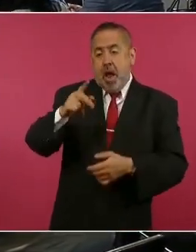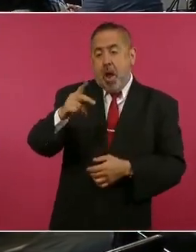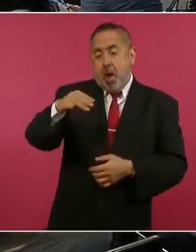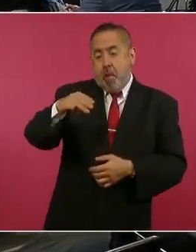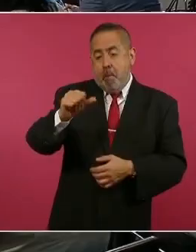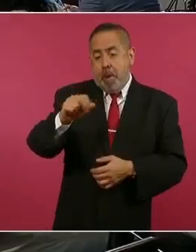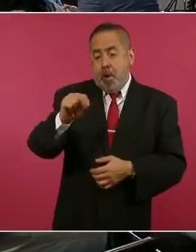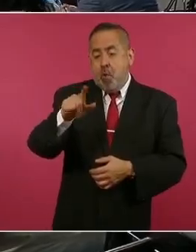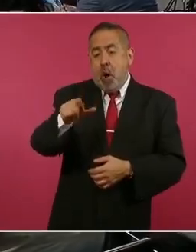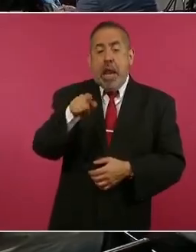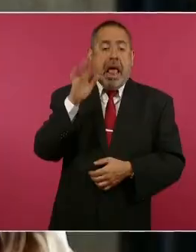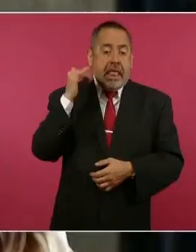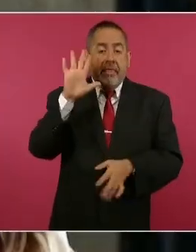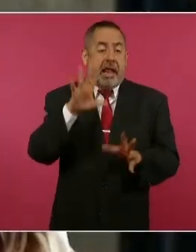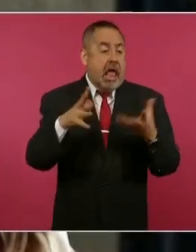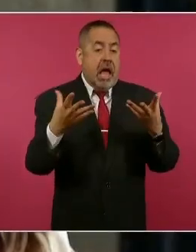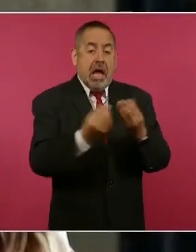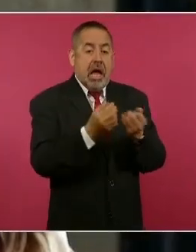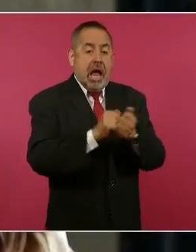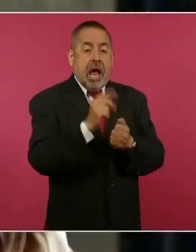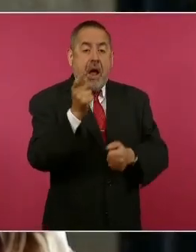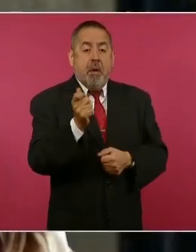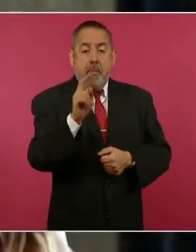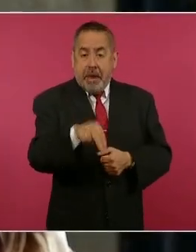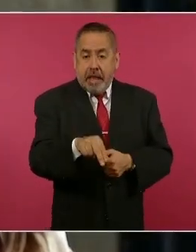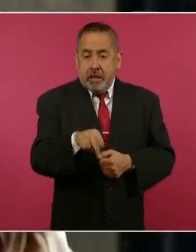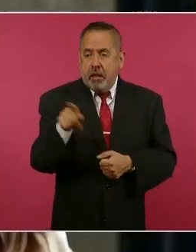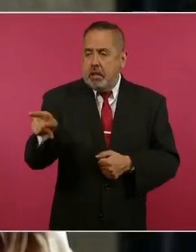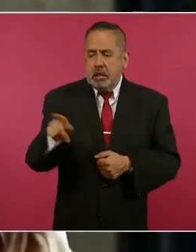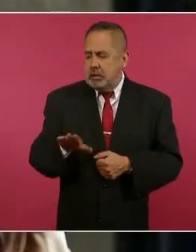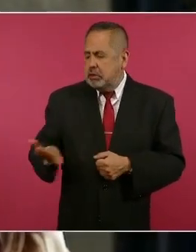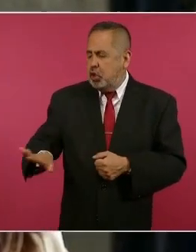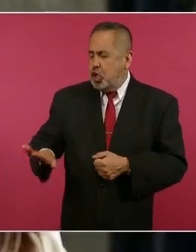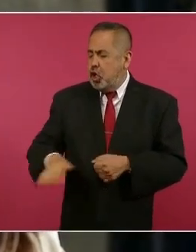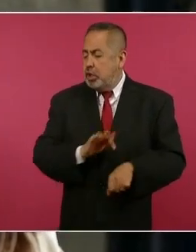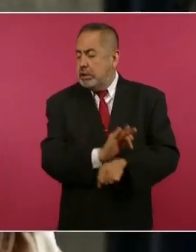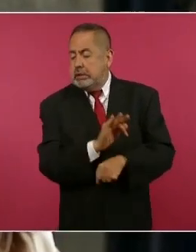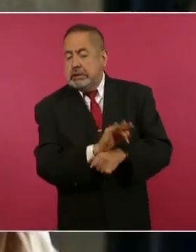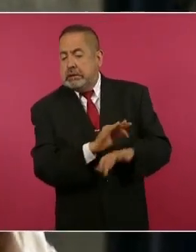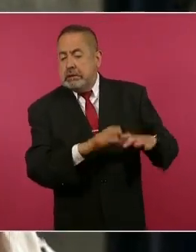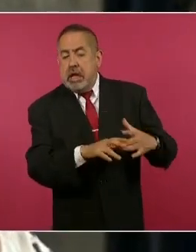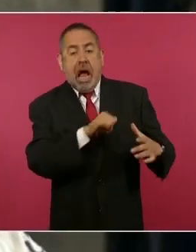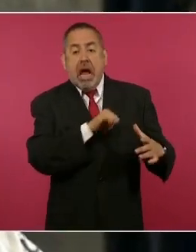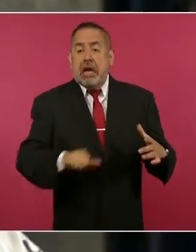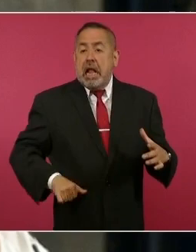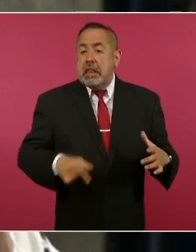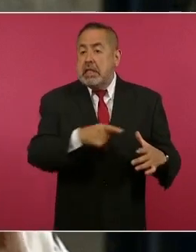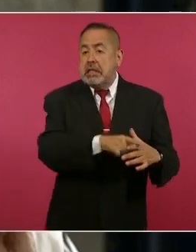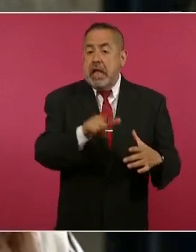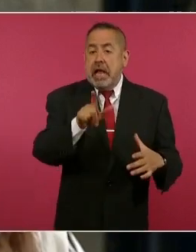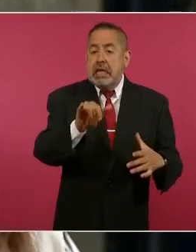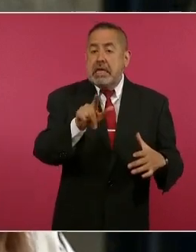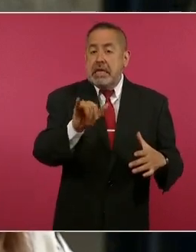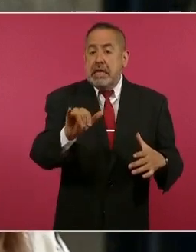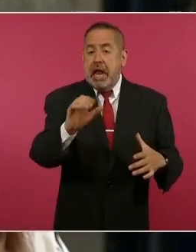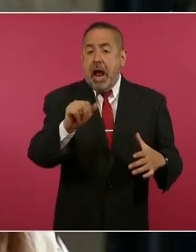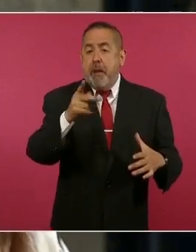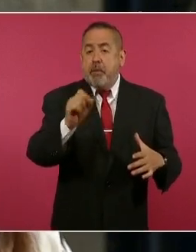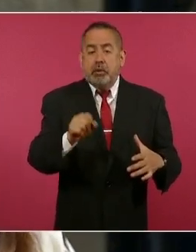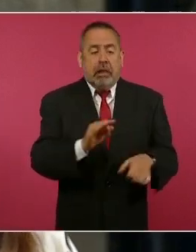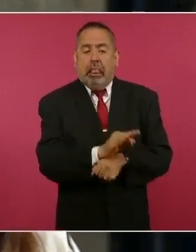de los gobiernos panistas, solapa las irregularidades de la actual alcaldesa Lili Campos.